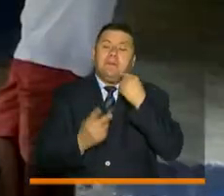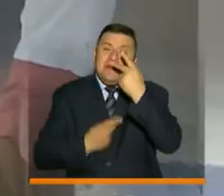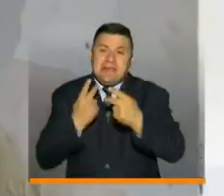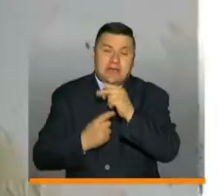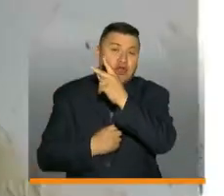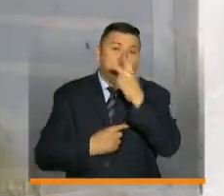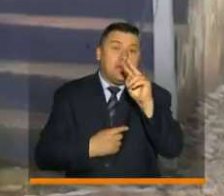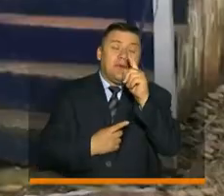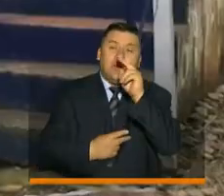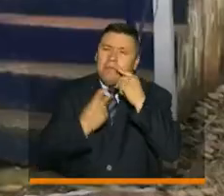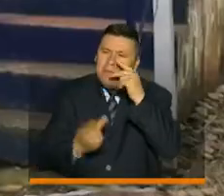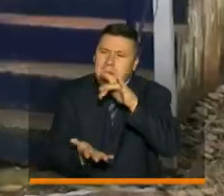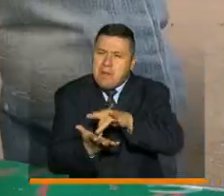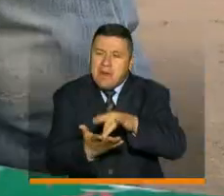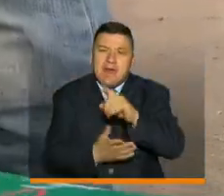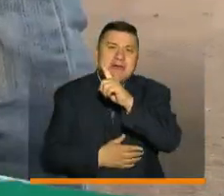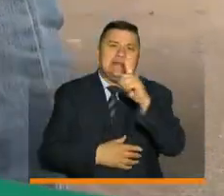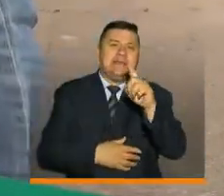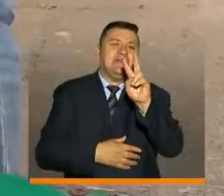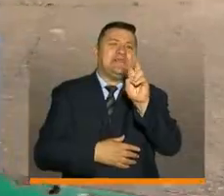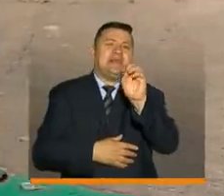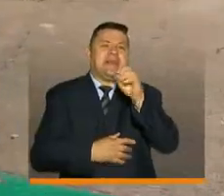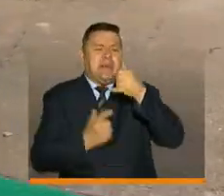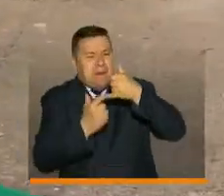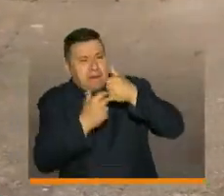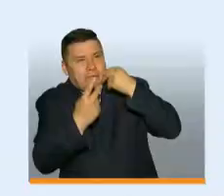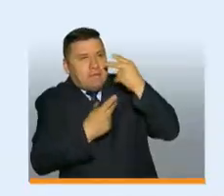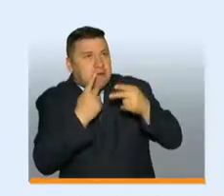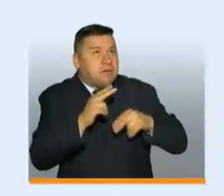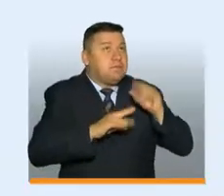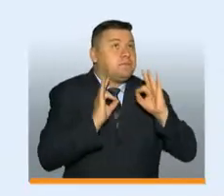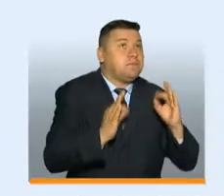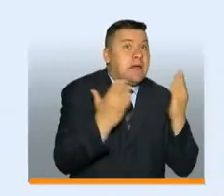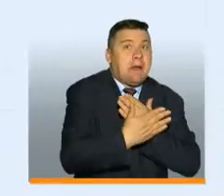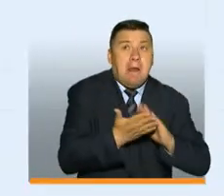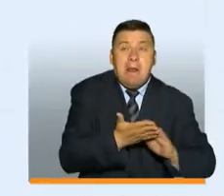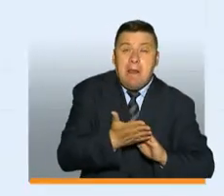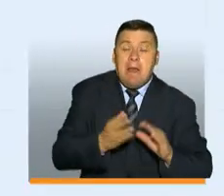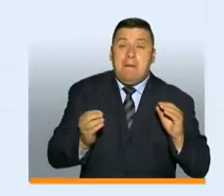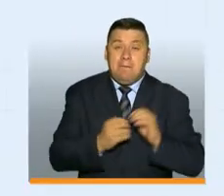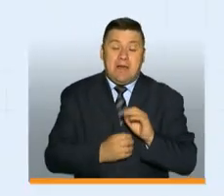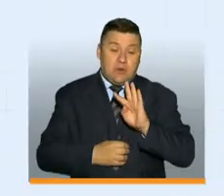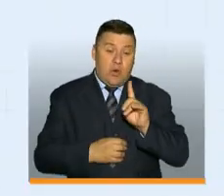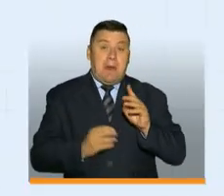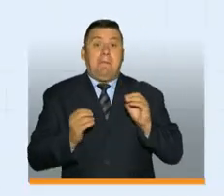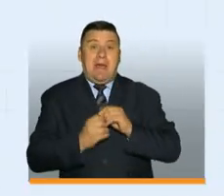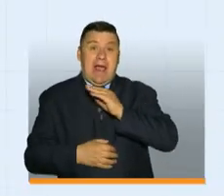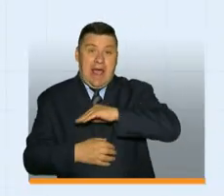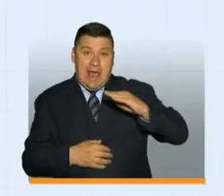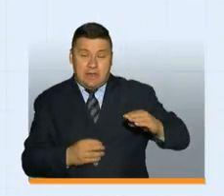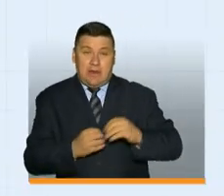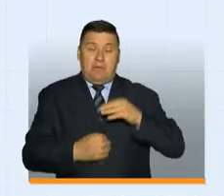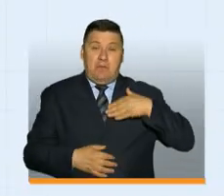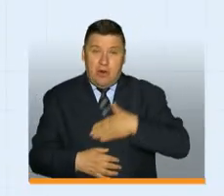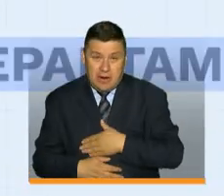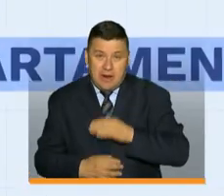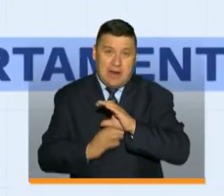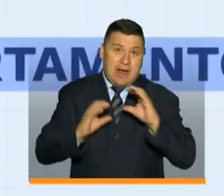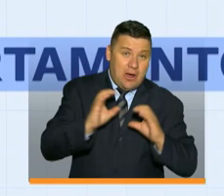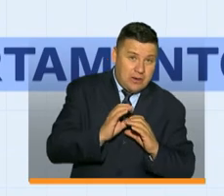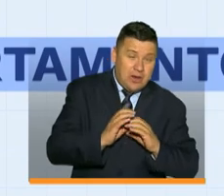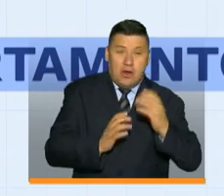a instituciones oficiales en 170 municipios. Además, ya se iniciaron 41 obras en Antioquia, Bolívar,